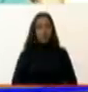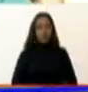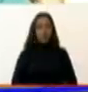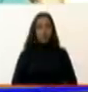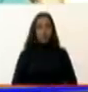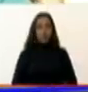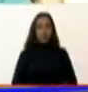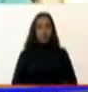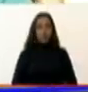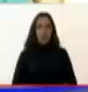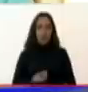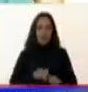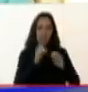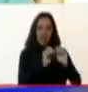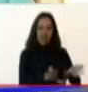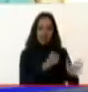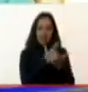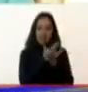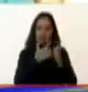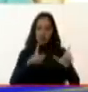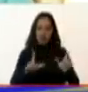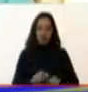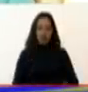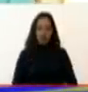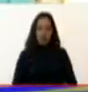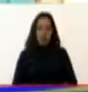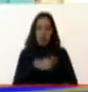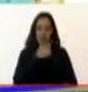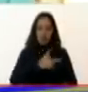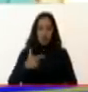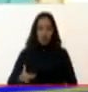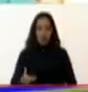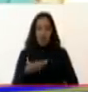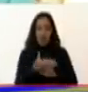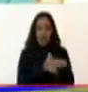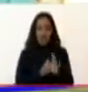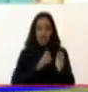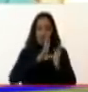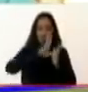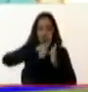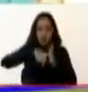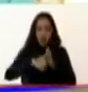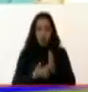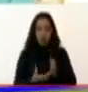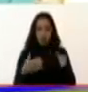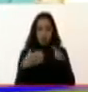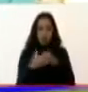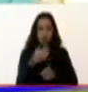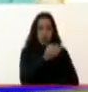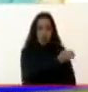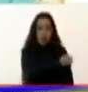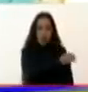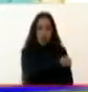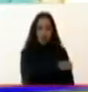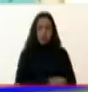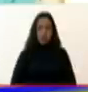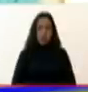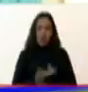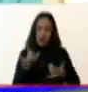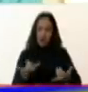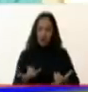que están dejando en libertad a corruptos, enjuiciados de la derecha, han salido en